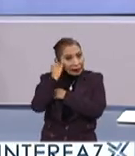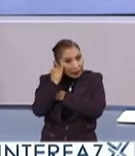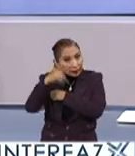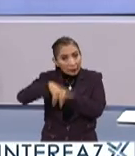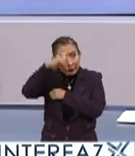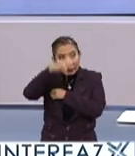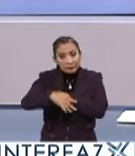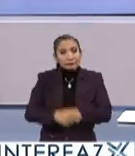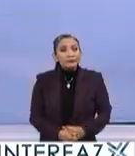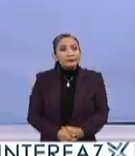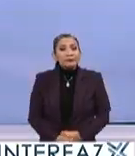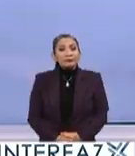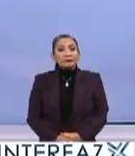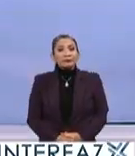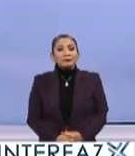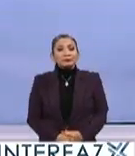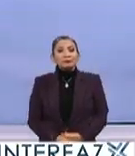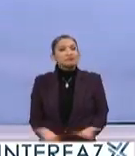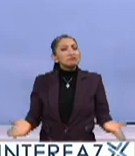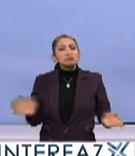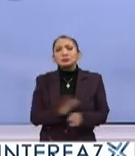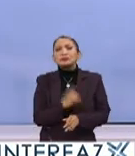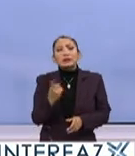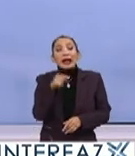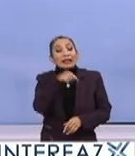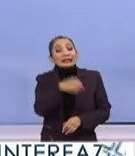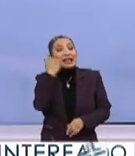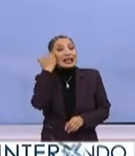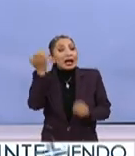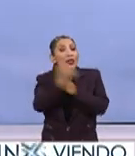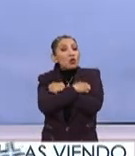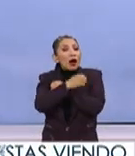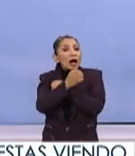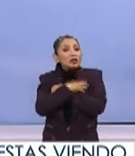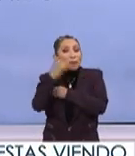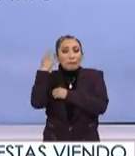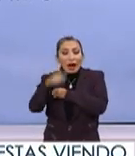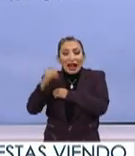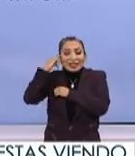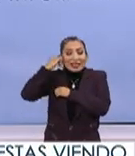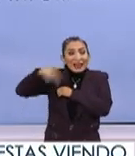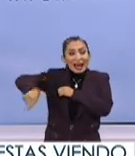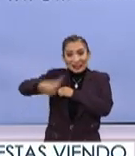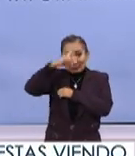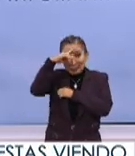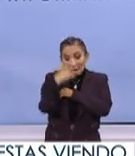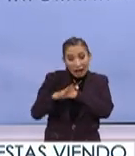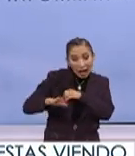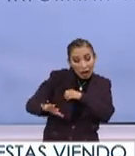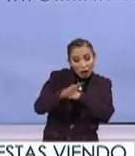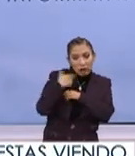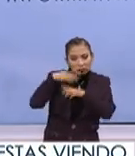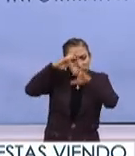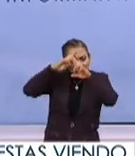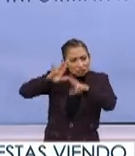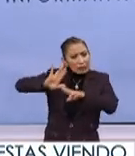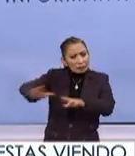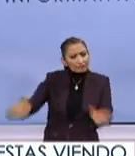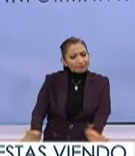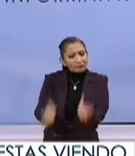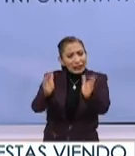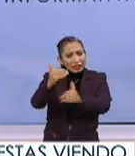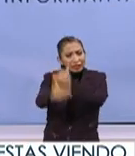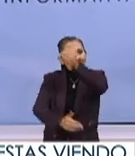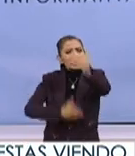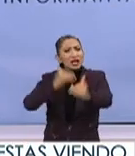de México. La intención es promover una educación hacia los indígenas mexicanos en la que se respete y se promueve